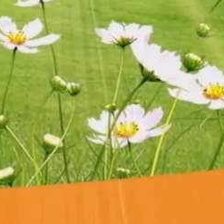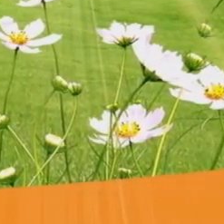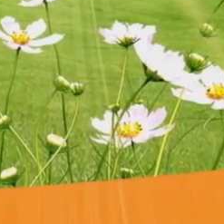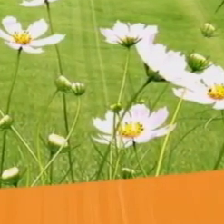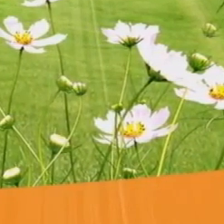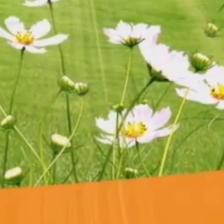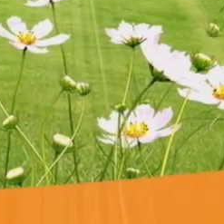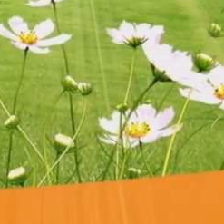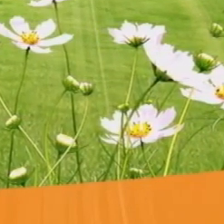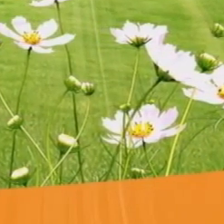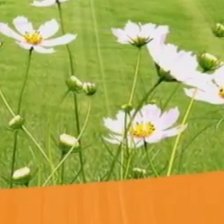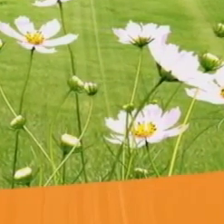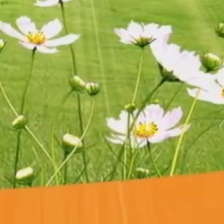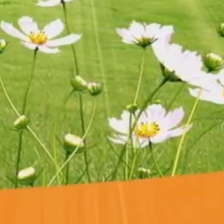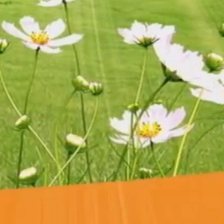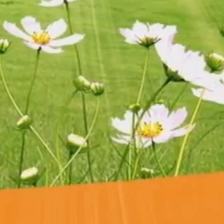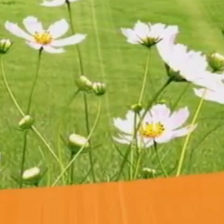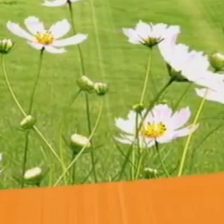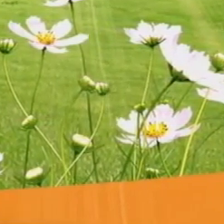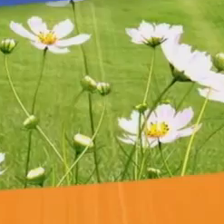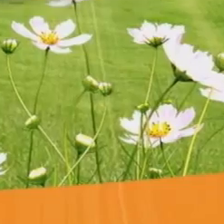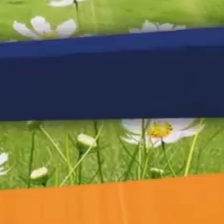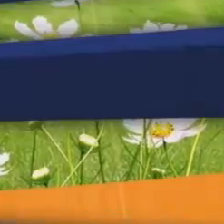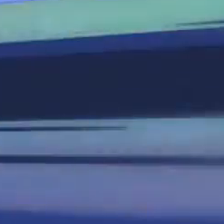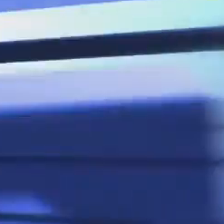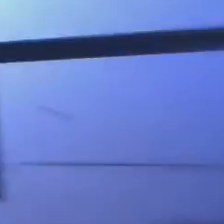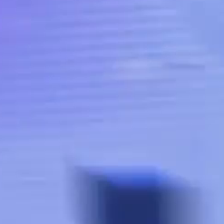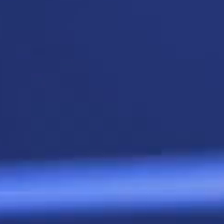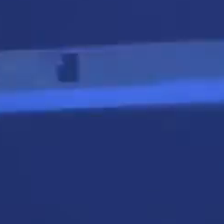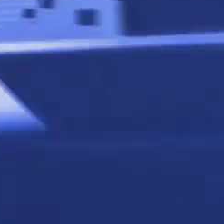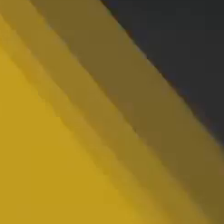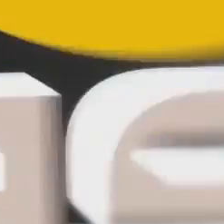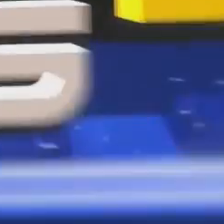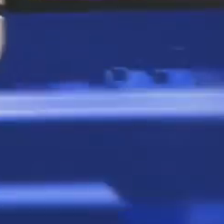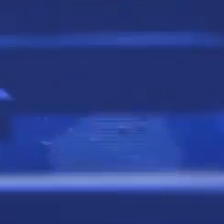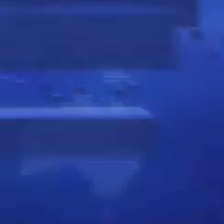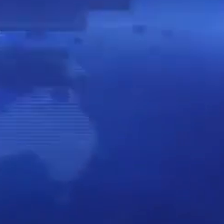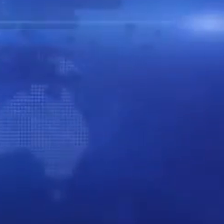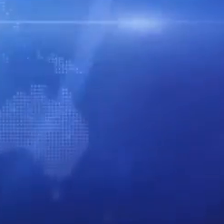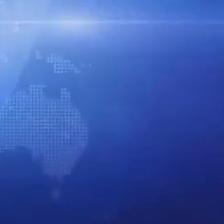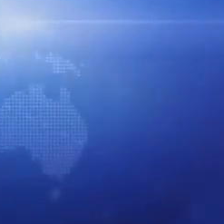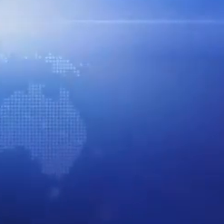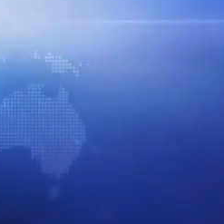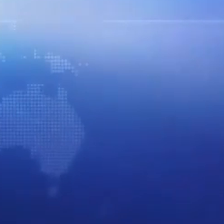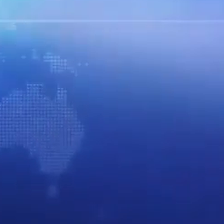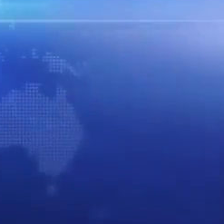Aroma, Delicias, líder en limpieza. Enlace Noticias, lo que usted quiere ver.